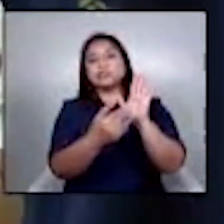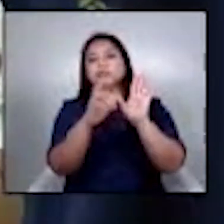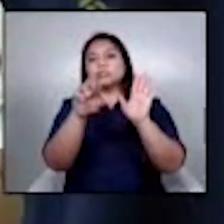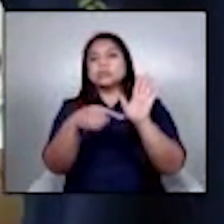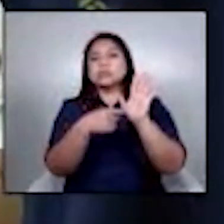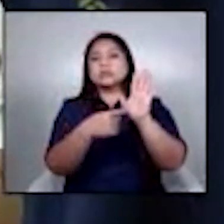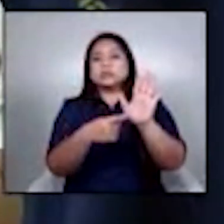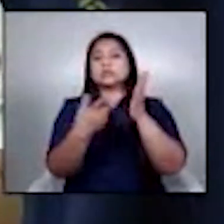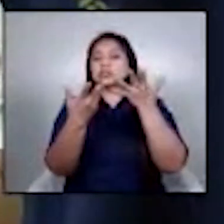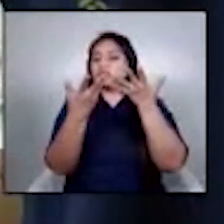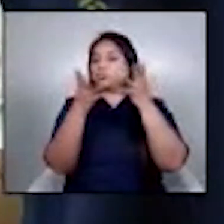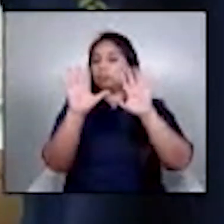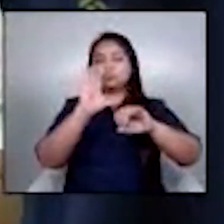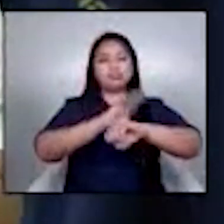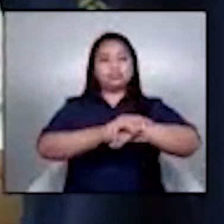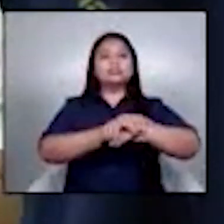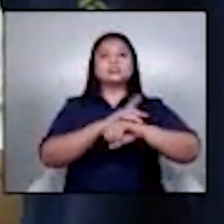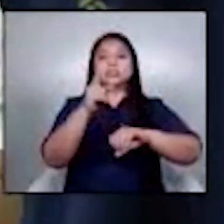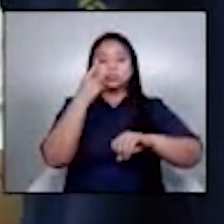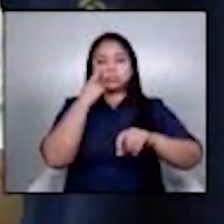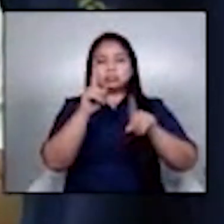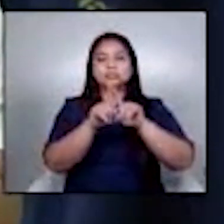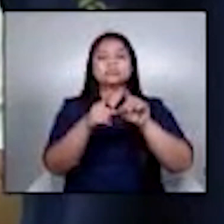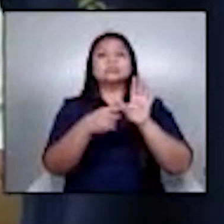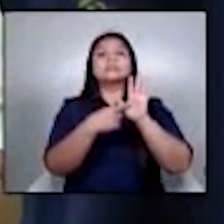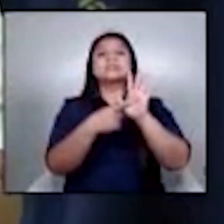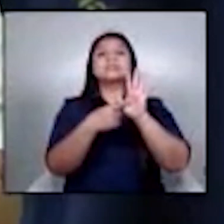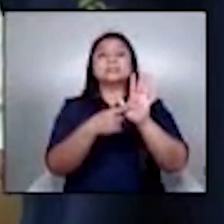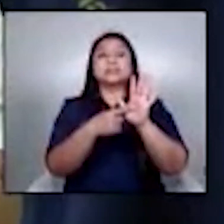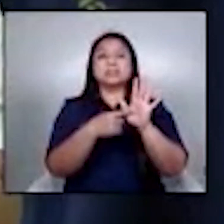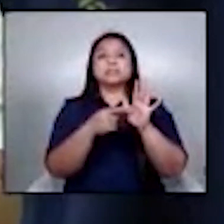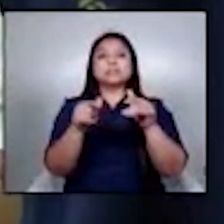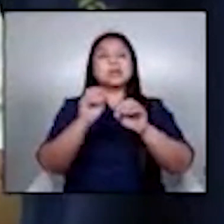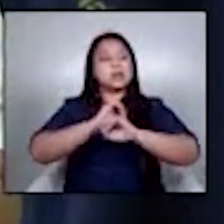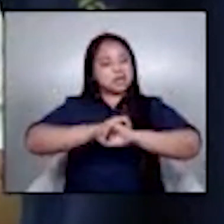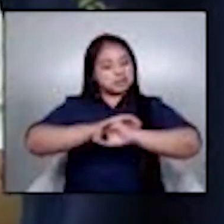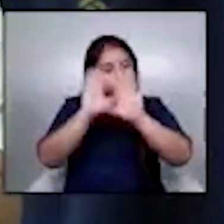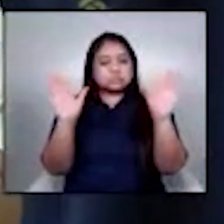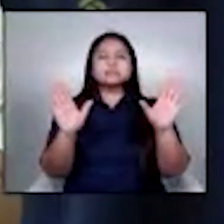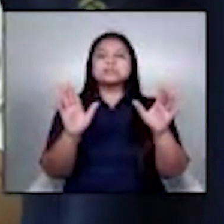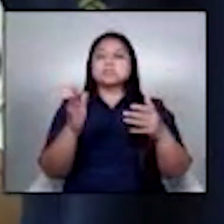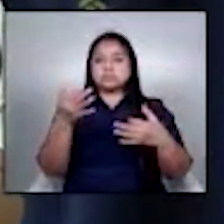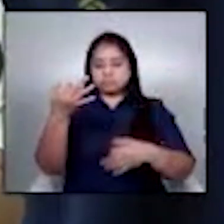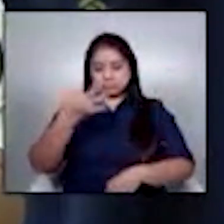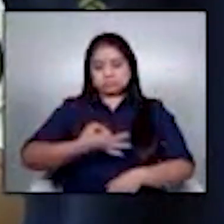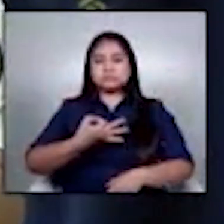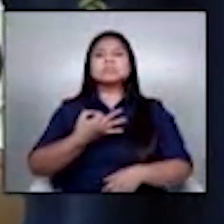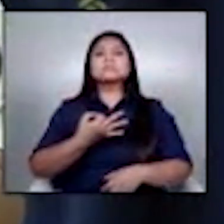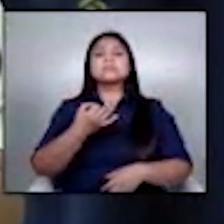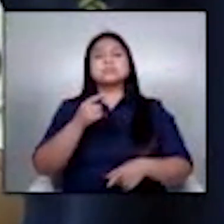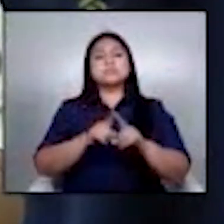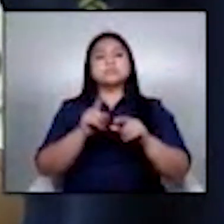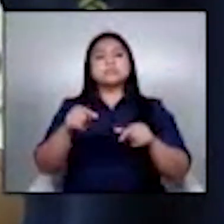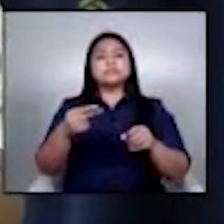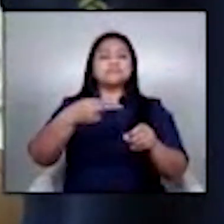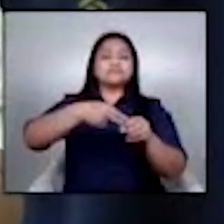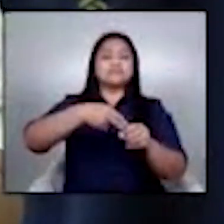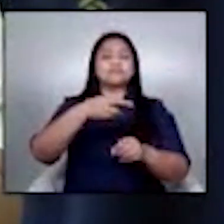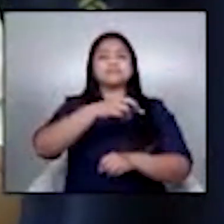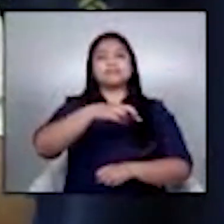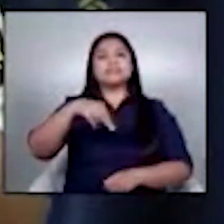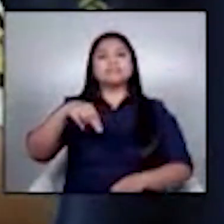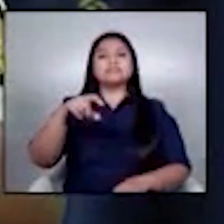vez representan generar transparencia, integridad dentro de las filas de la Policía Nacional